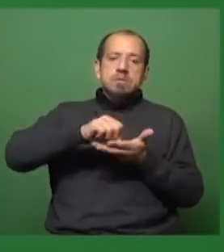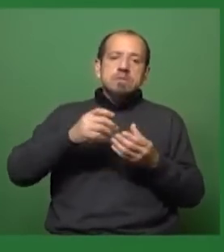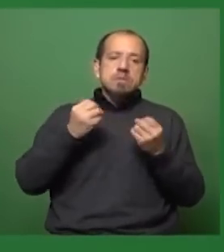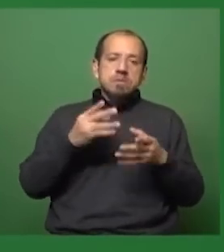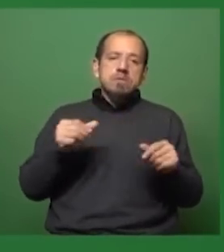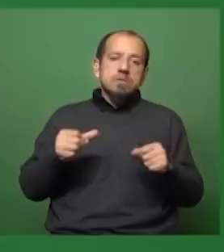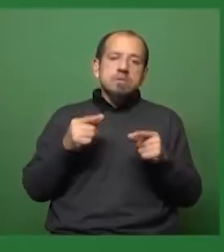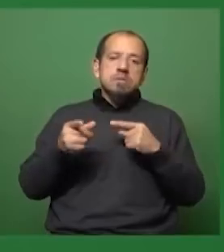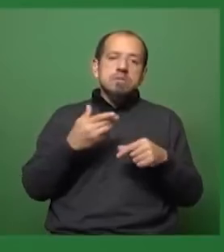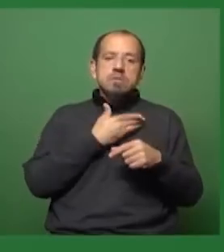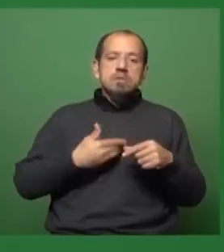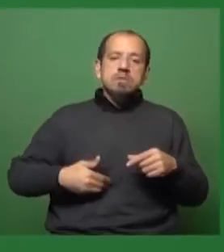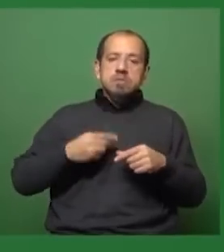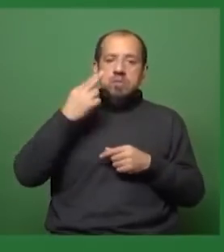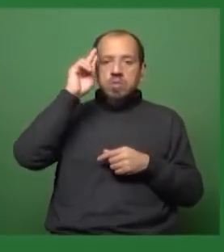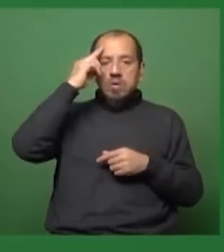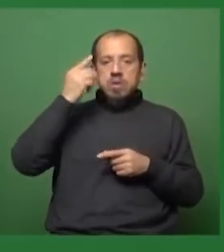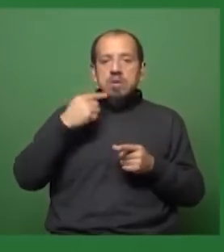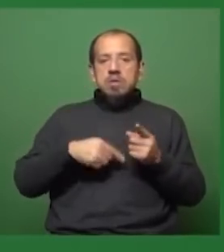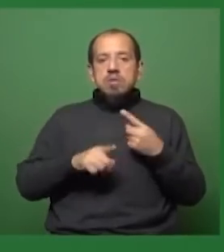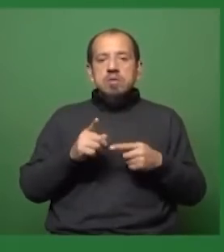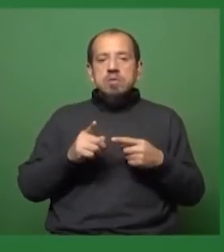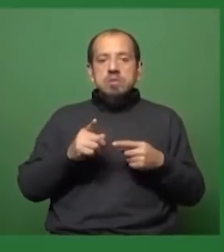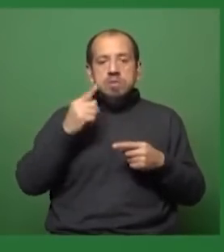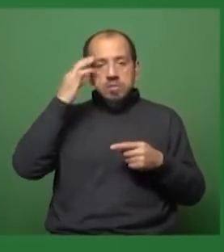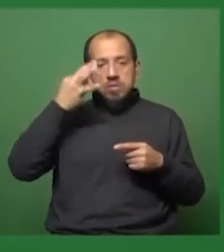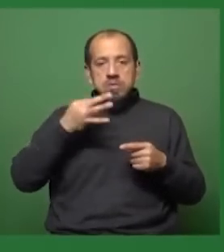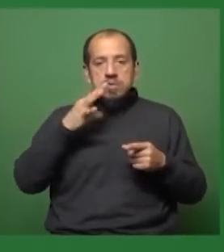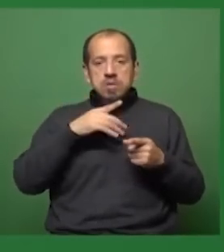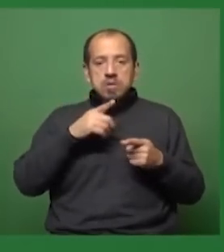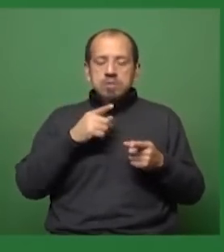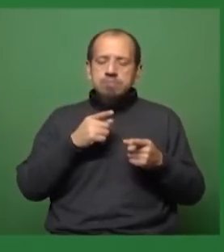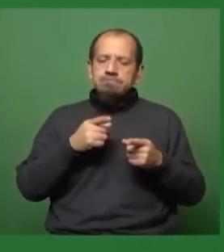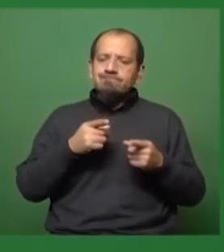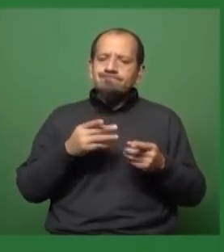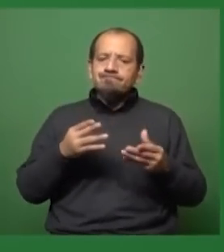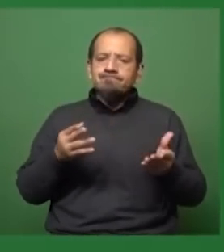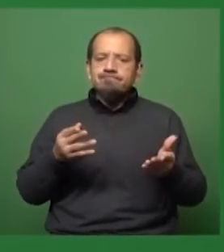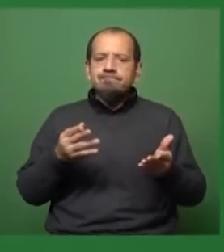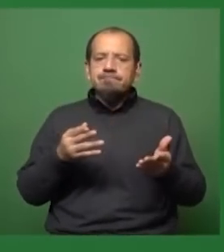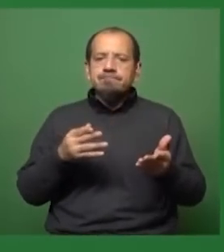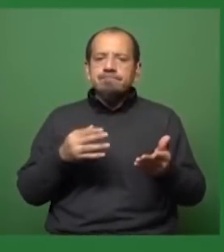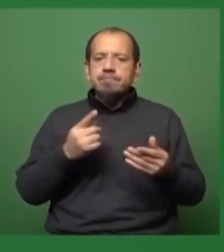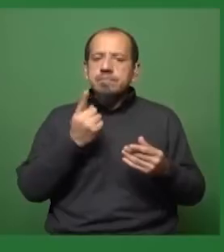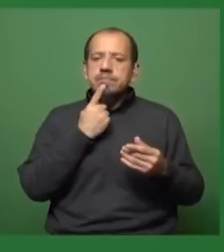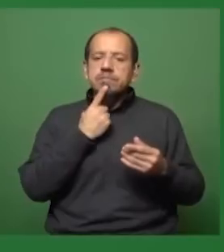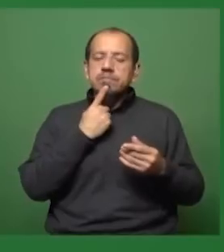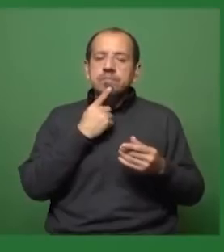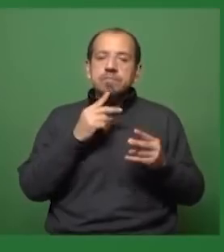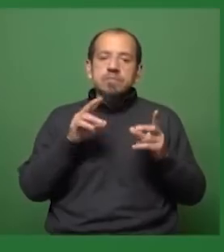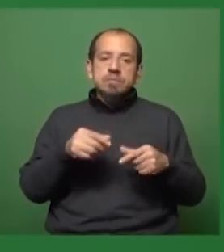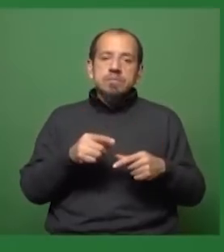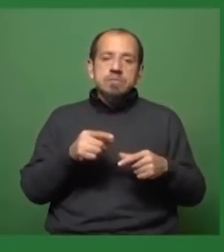Porque lo hicimos en el medio de la presidencia por Uruguay por tanto creo que en realidad Aquí hay una excesivo política de inserción comercial